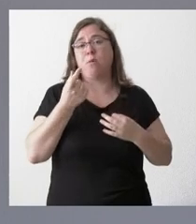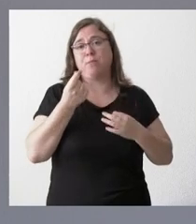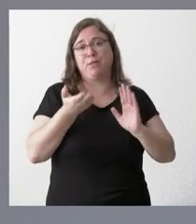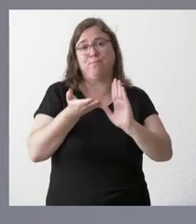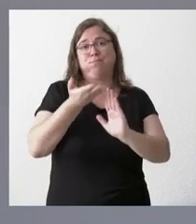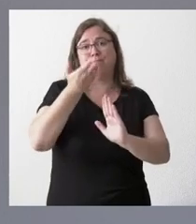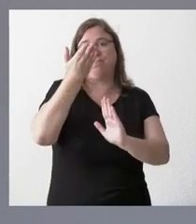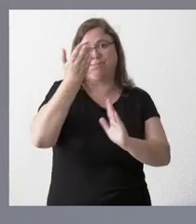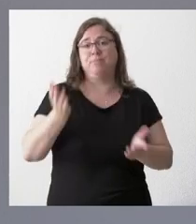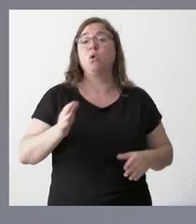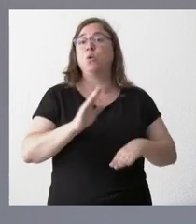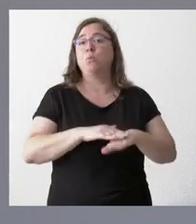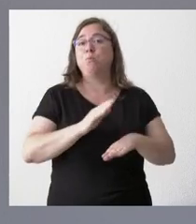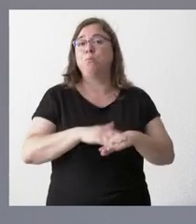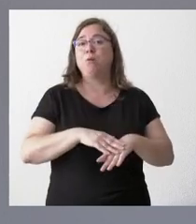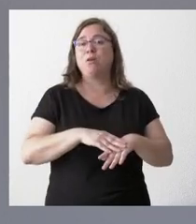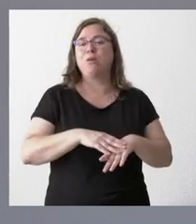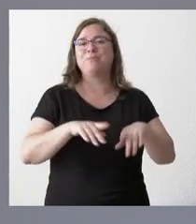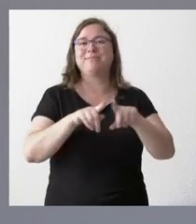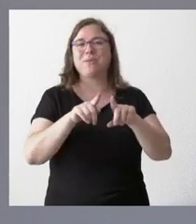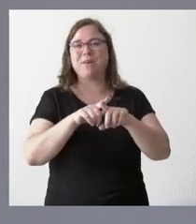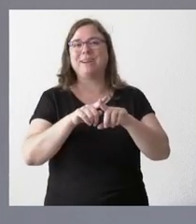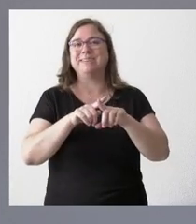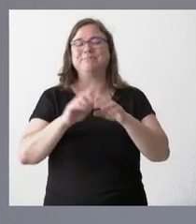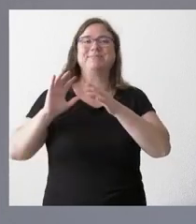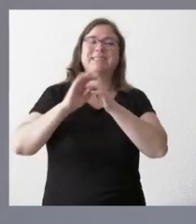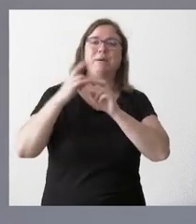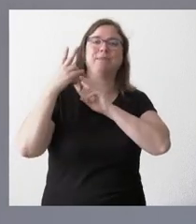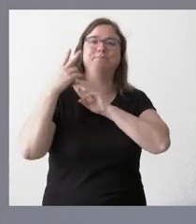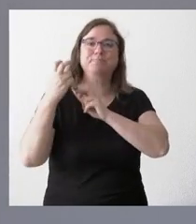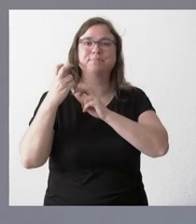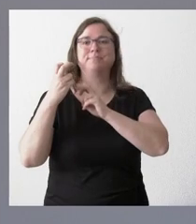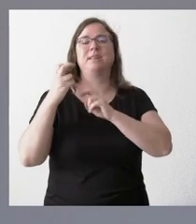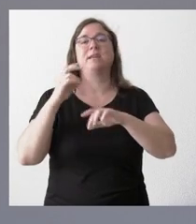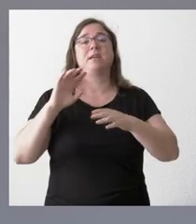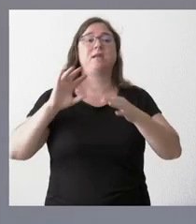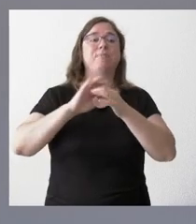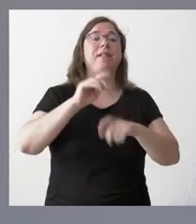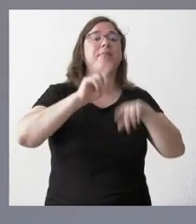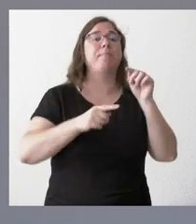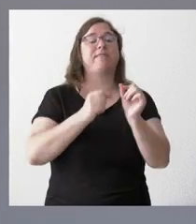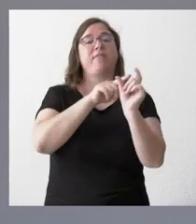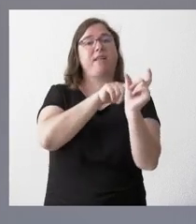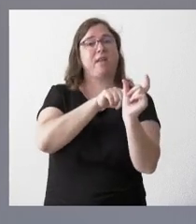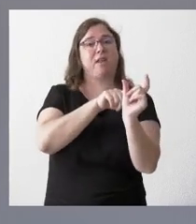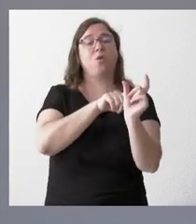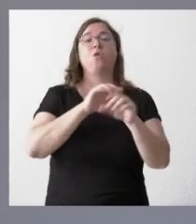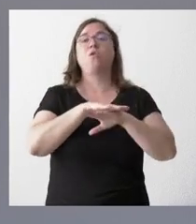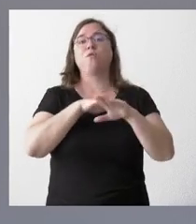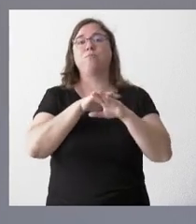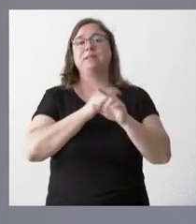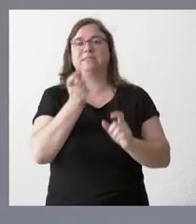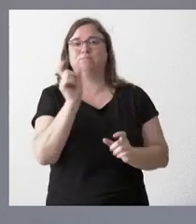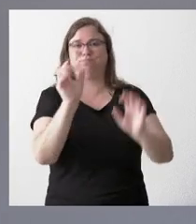porque como estamos hablando de figuras tributarias que se aplican sobre cantidades económicas, sobre bases